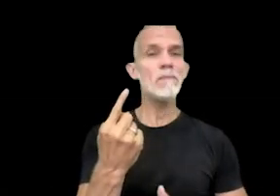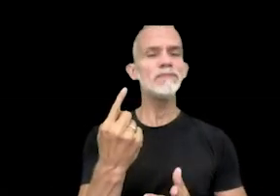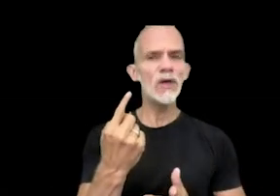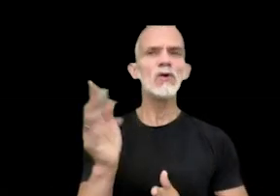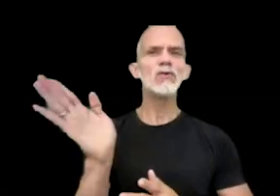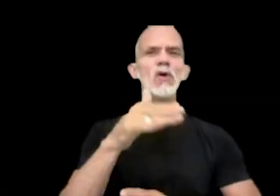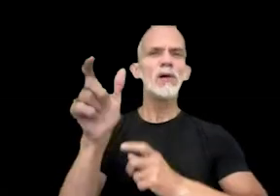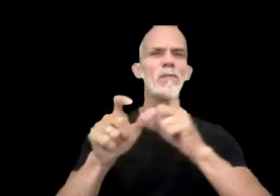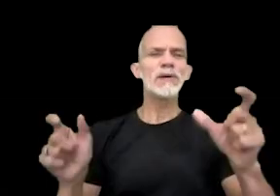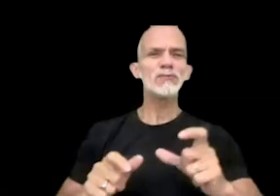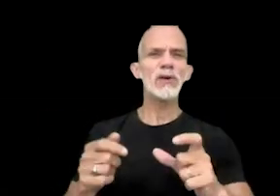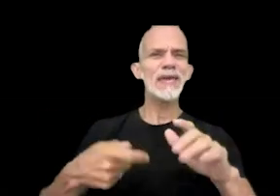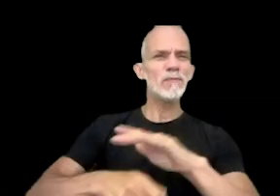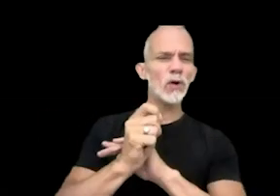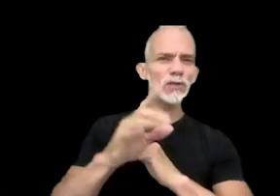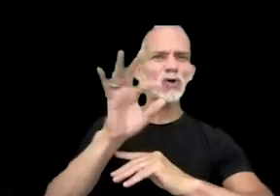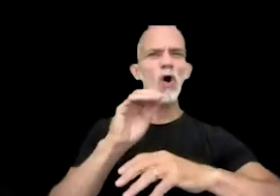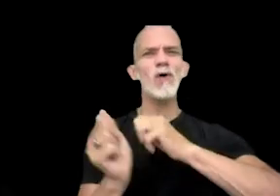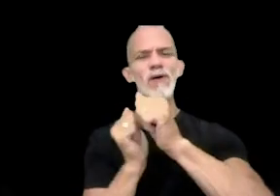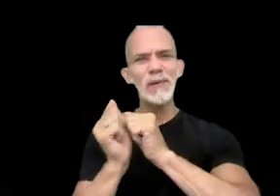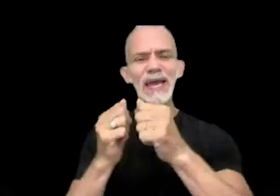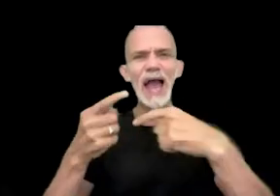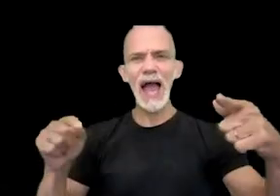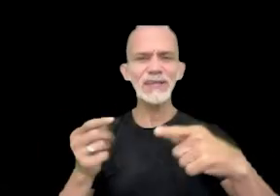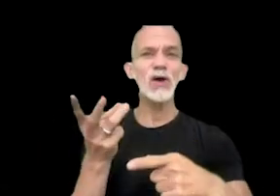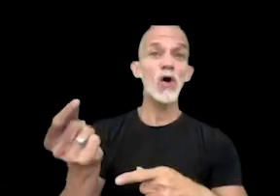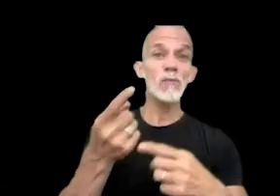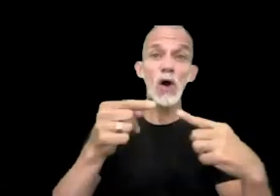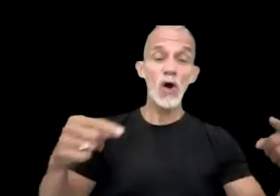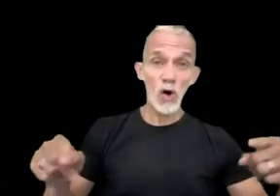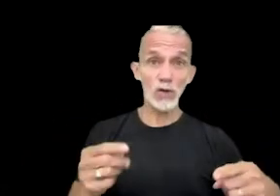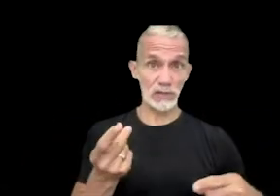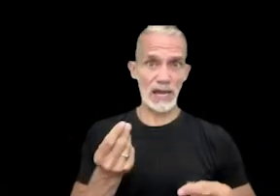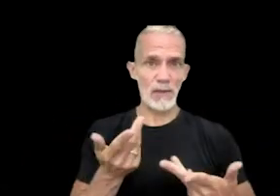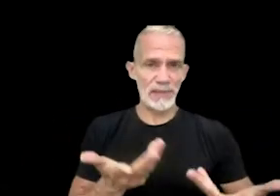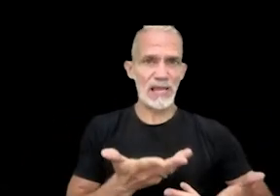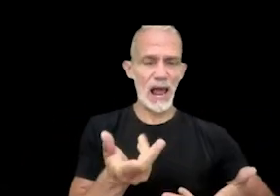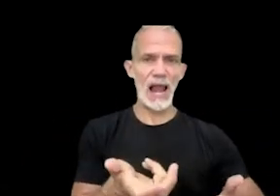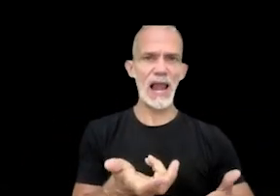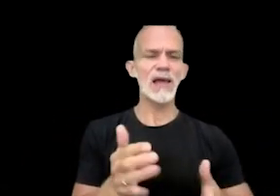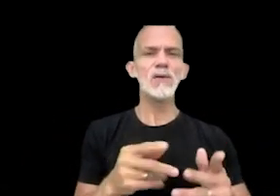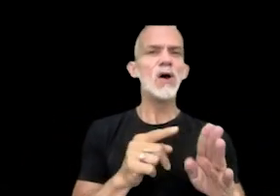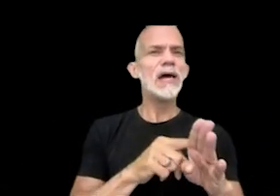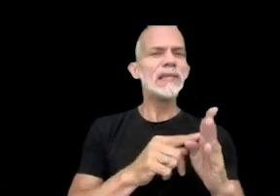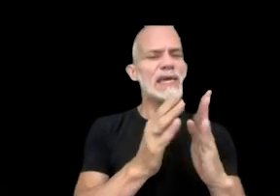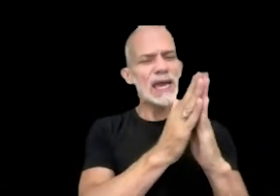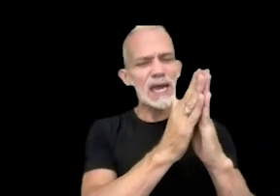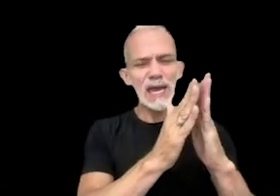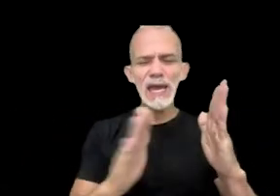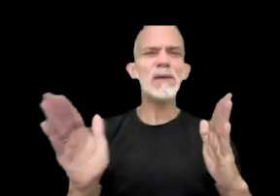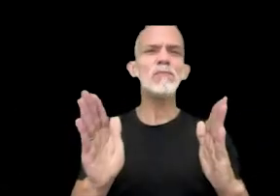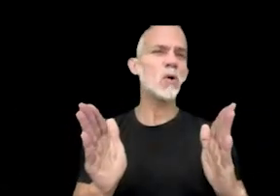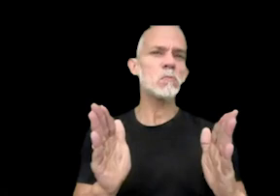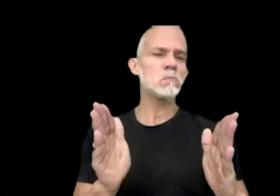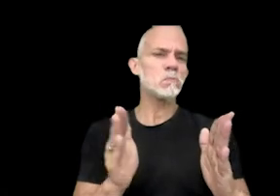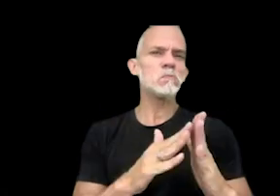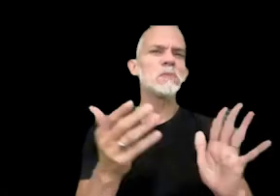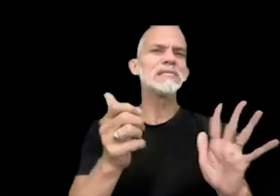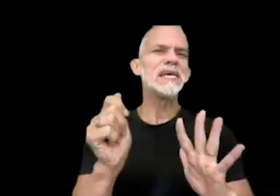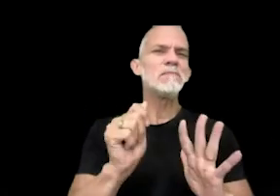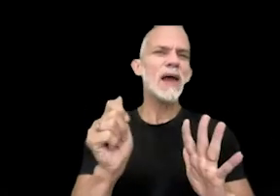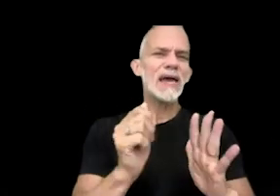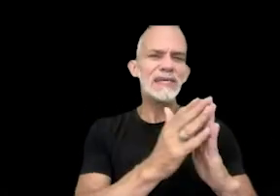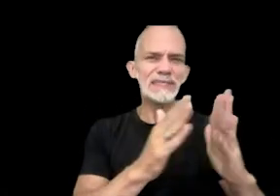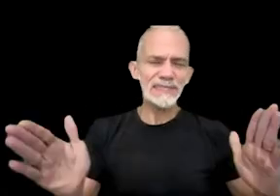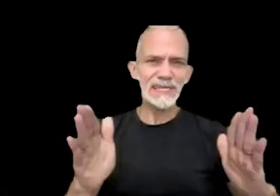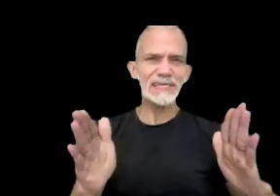aquellos importadores, fabricantes o adquirentes de bienes de capital que luego de transcurrido un plazo de